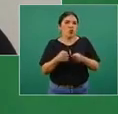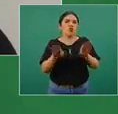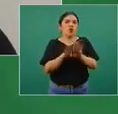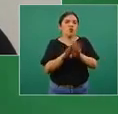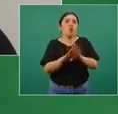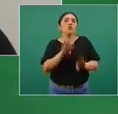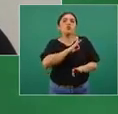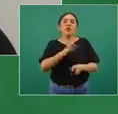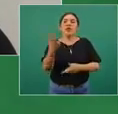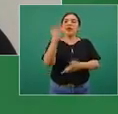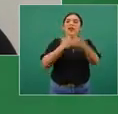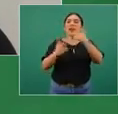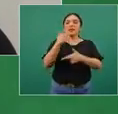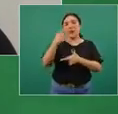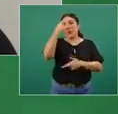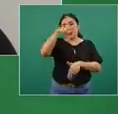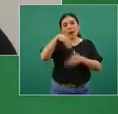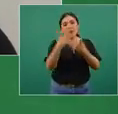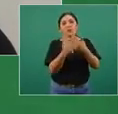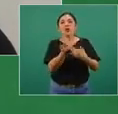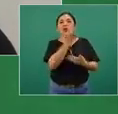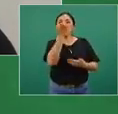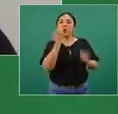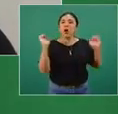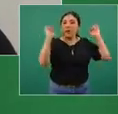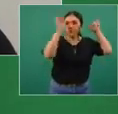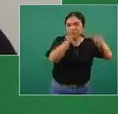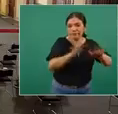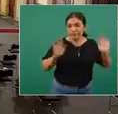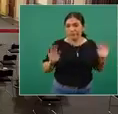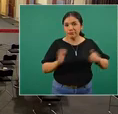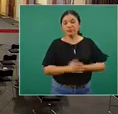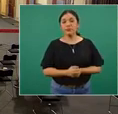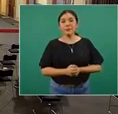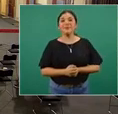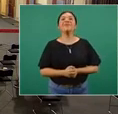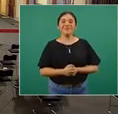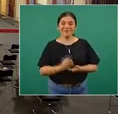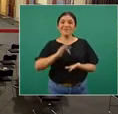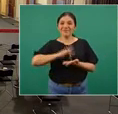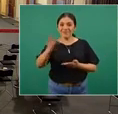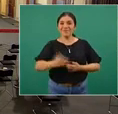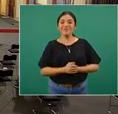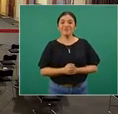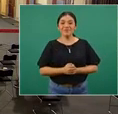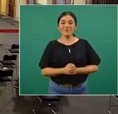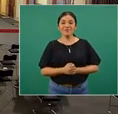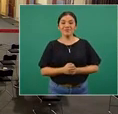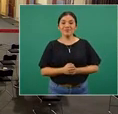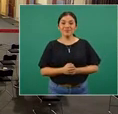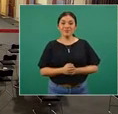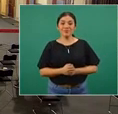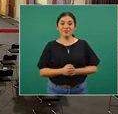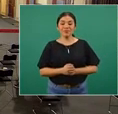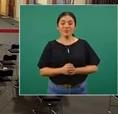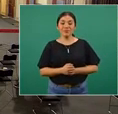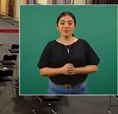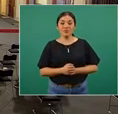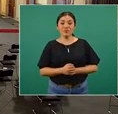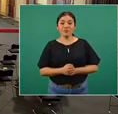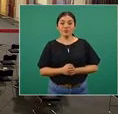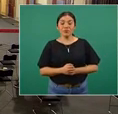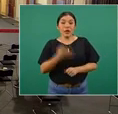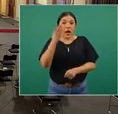a poder retomar sus clases presenciales más adelante. Gracias, doctor. Estamos teniendo